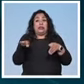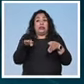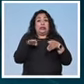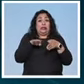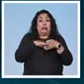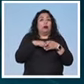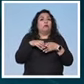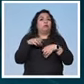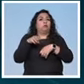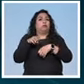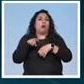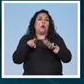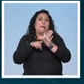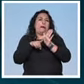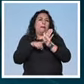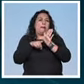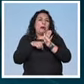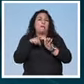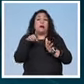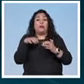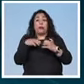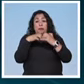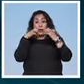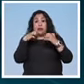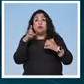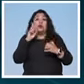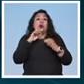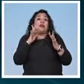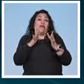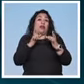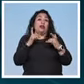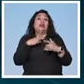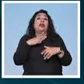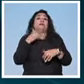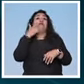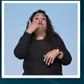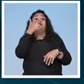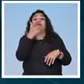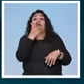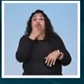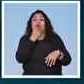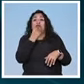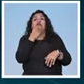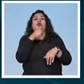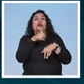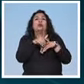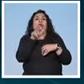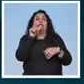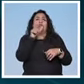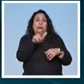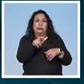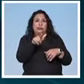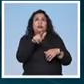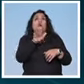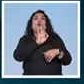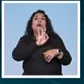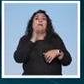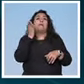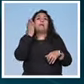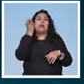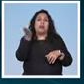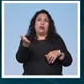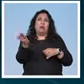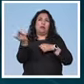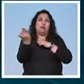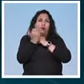la víctima. Ante una emergencia, las francesas deben llamar a la policía marcando el 17 y pueden solicitar una